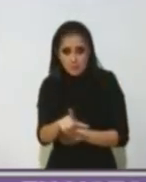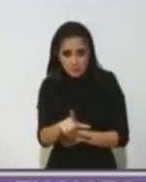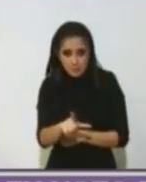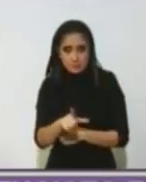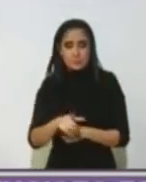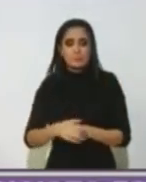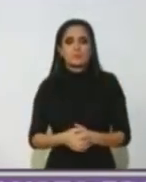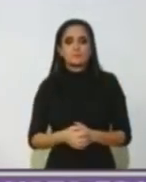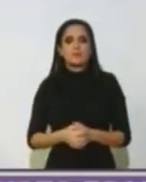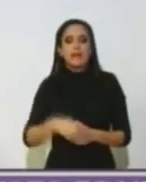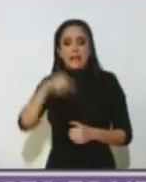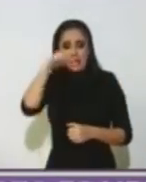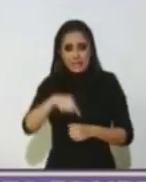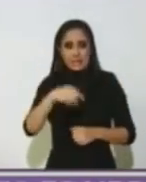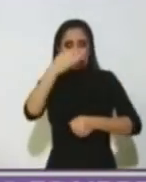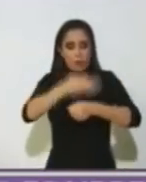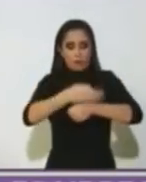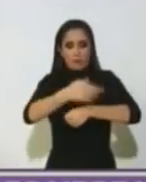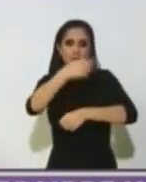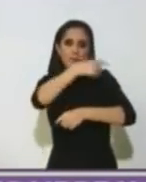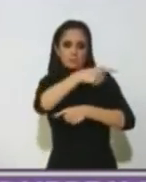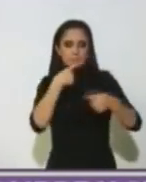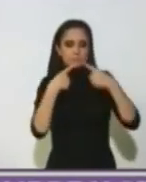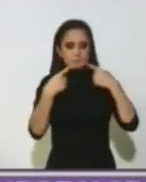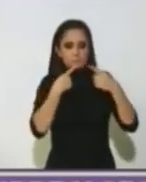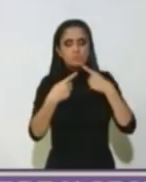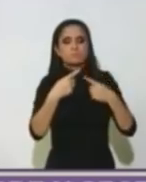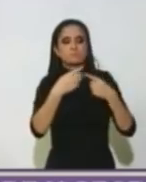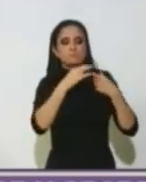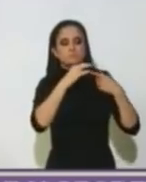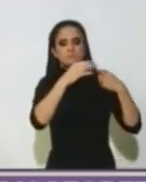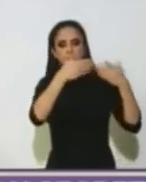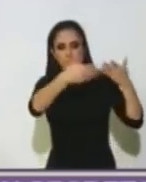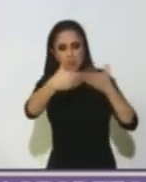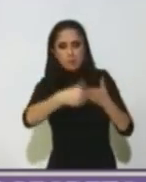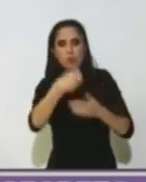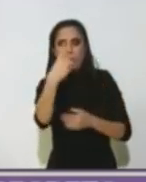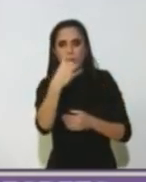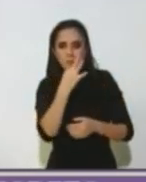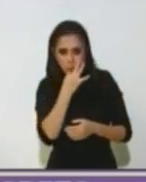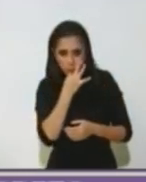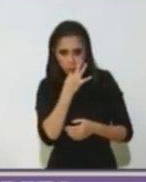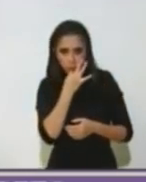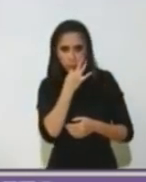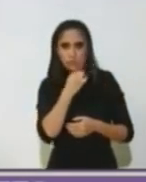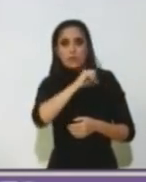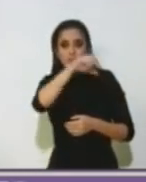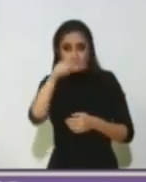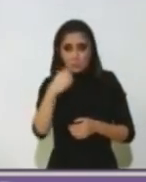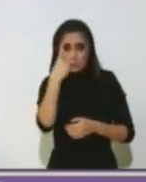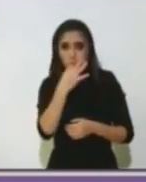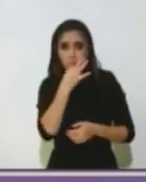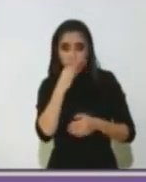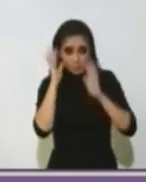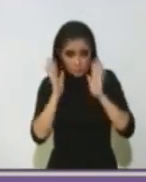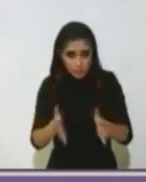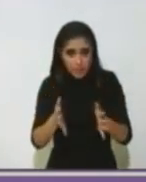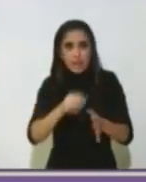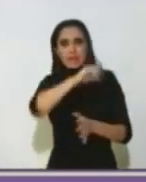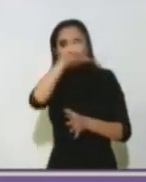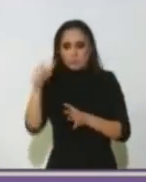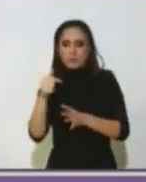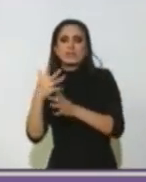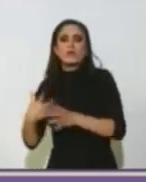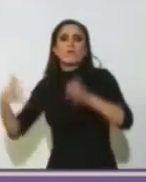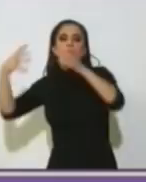en este proceso hay una presentación de un minuto y después de la presentación de un minuto entraremos en lo que es la bolsa de